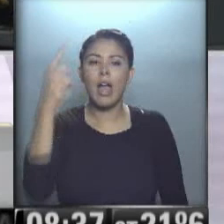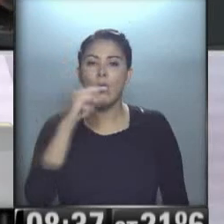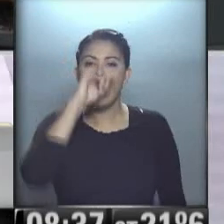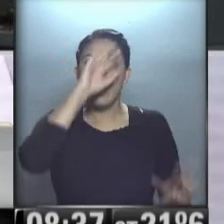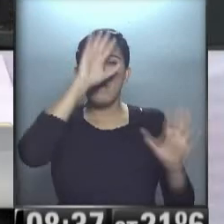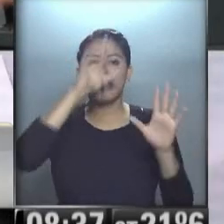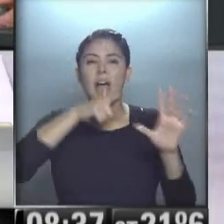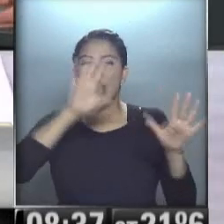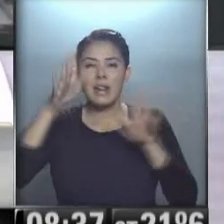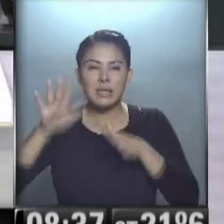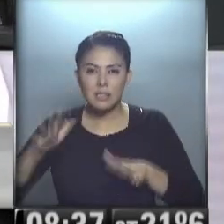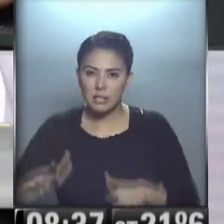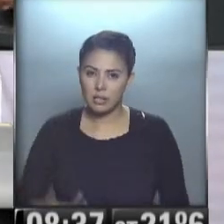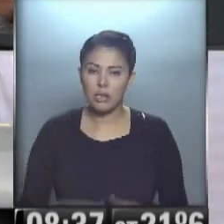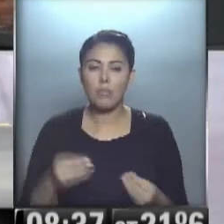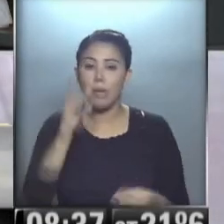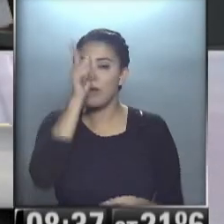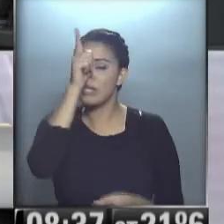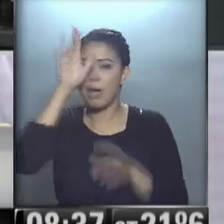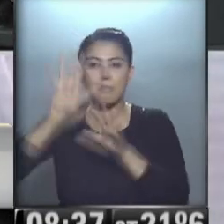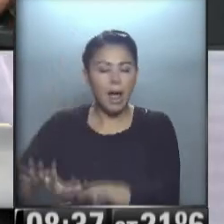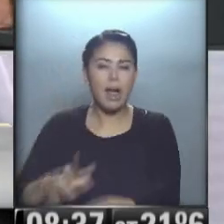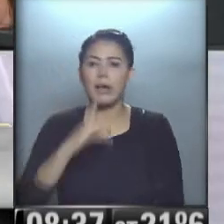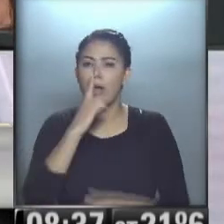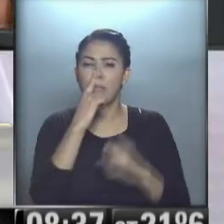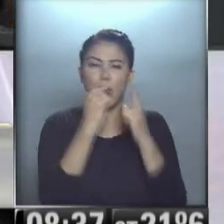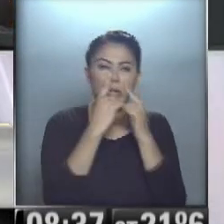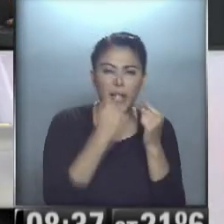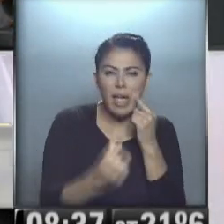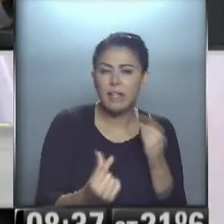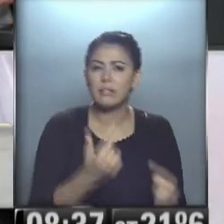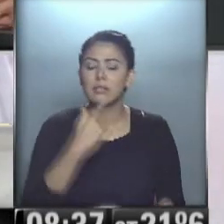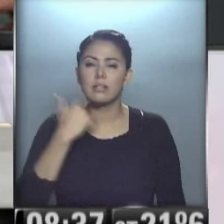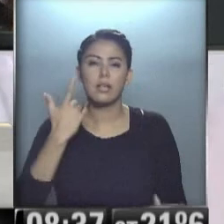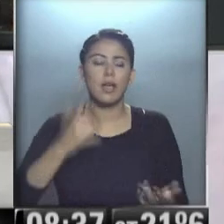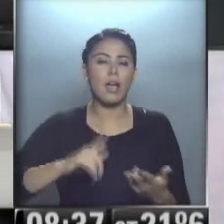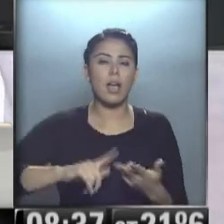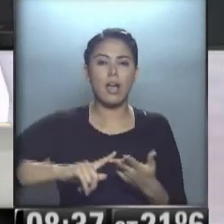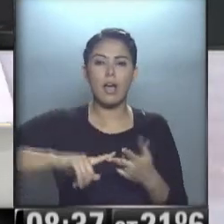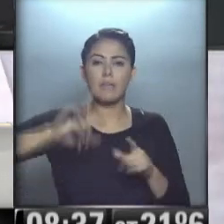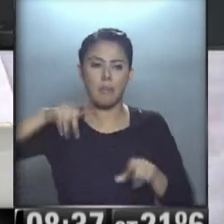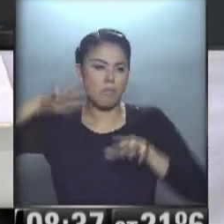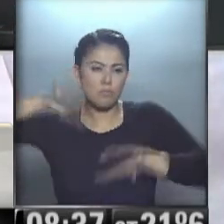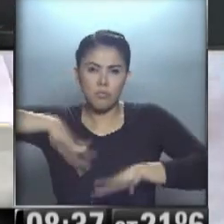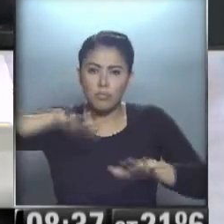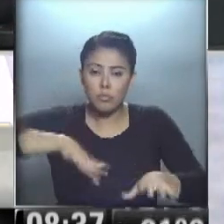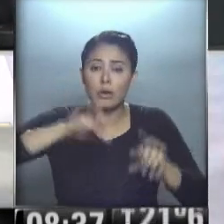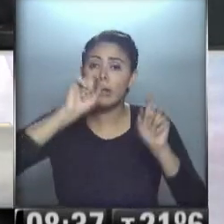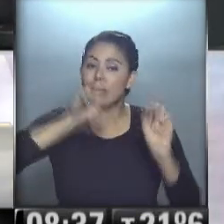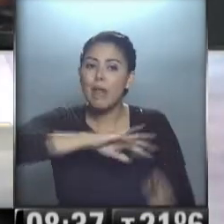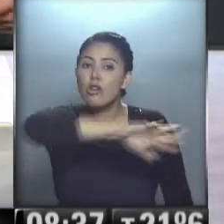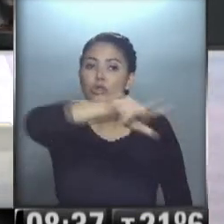acontecimientos, con acuartelamientos, protestas policiales, concentraciones, pero además los